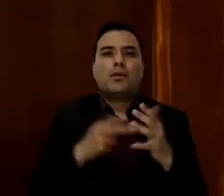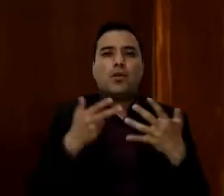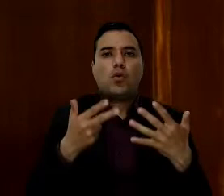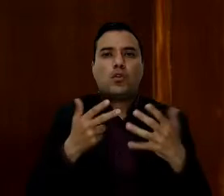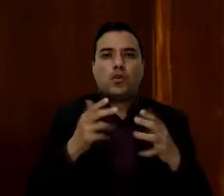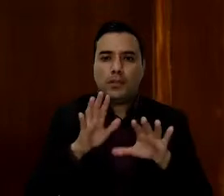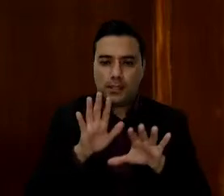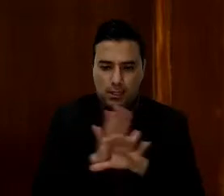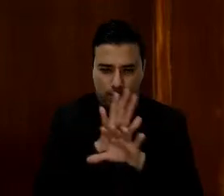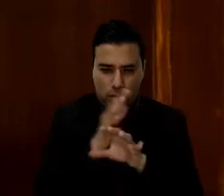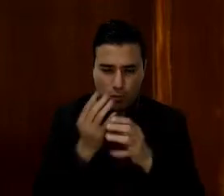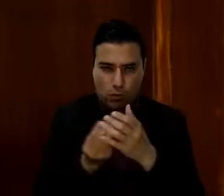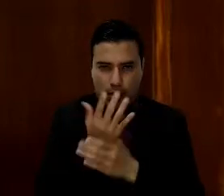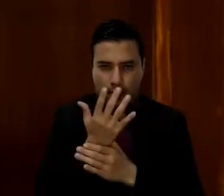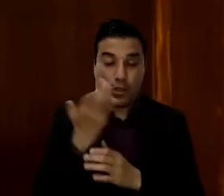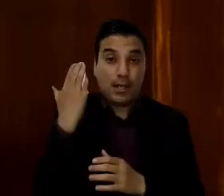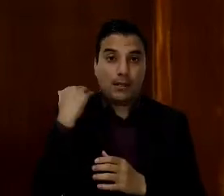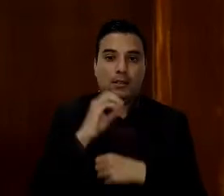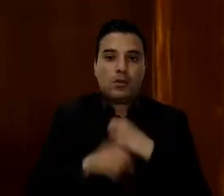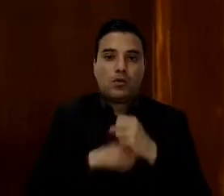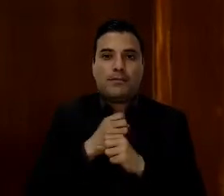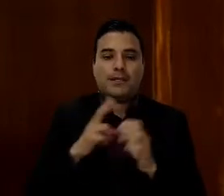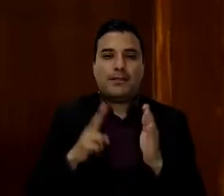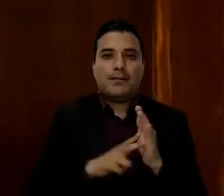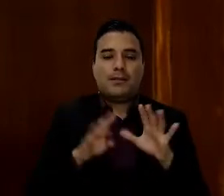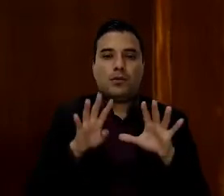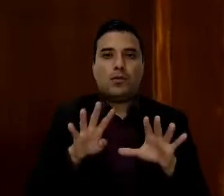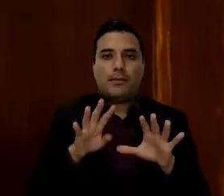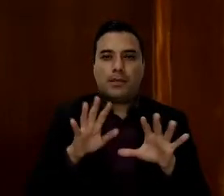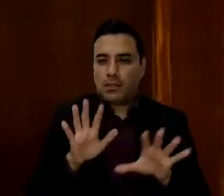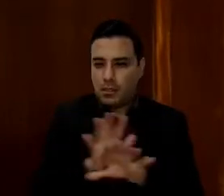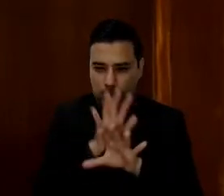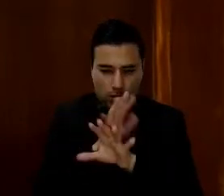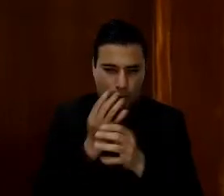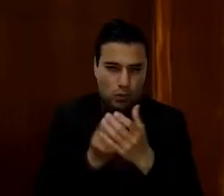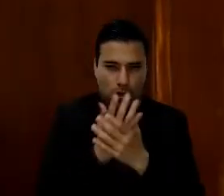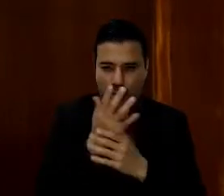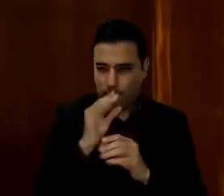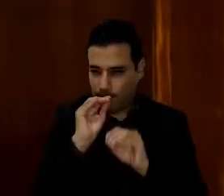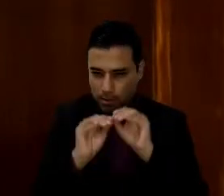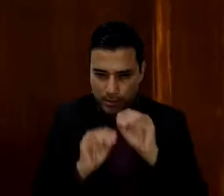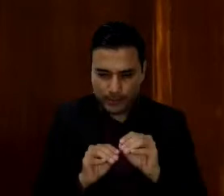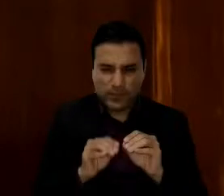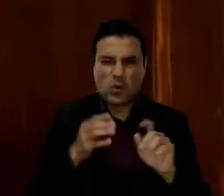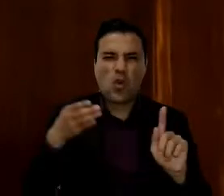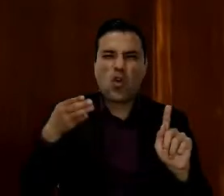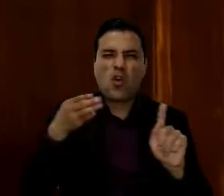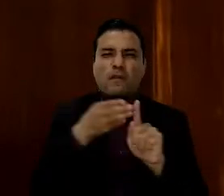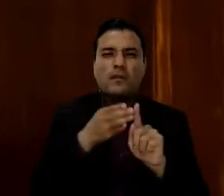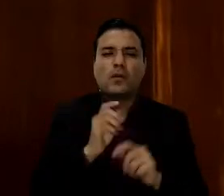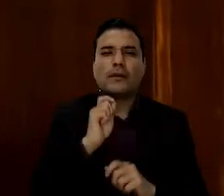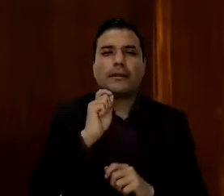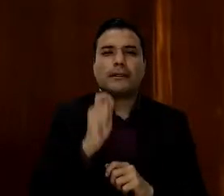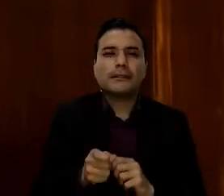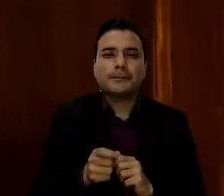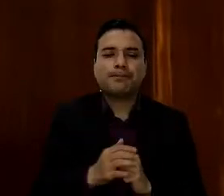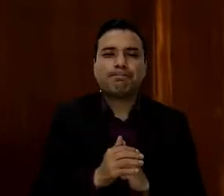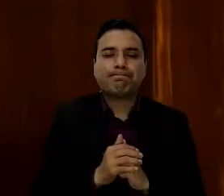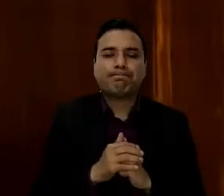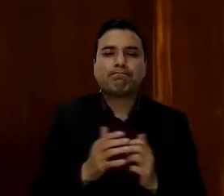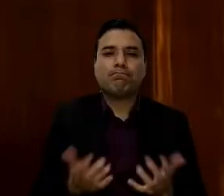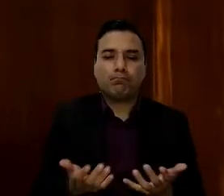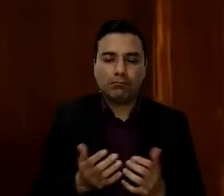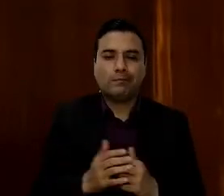la última realizada en el año 2019, teniendo como propósito el de